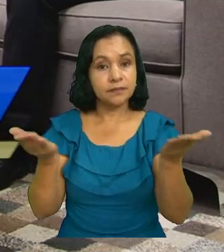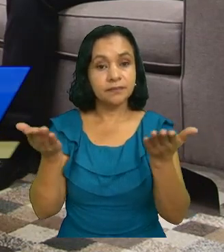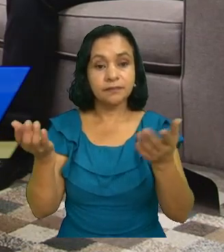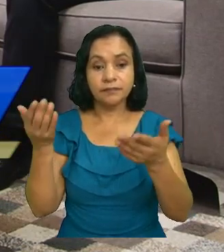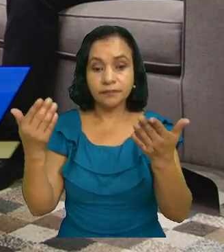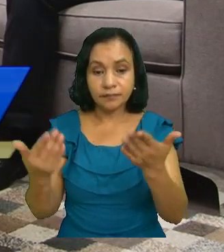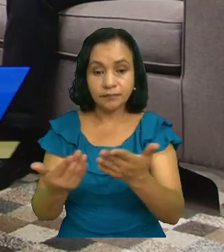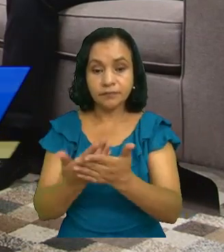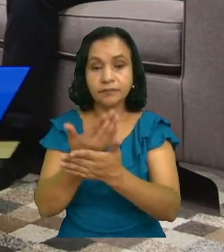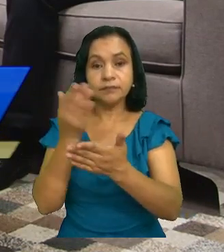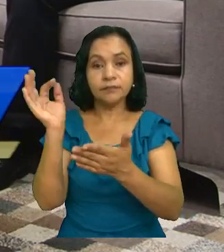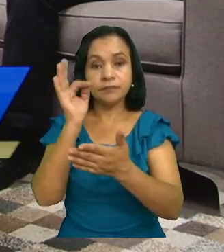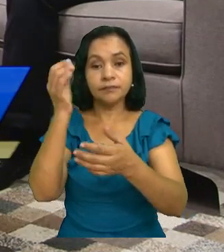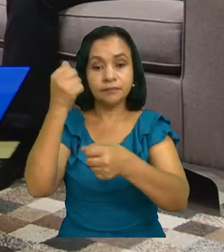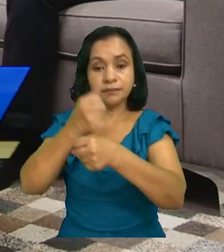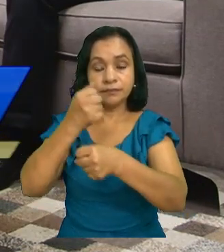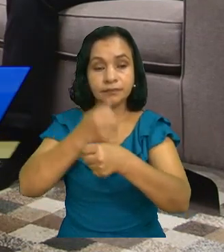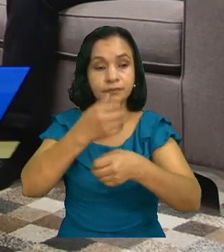obras,